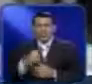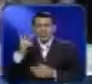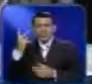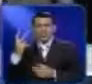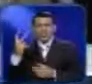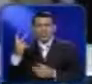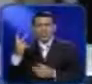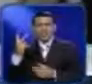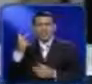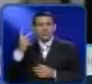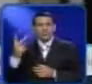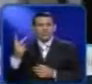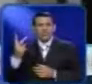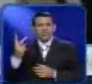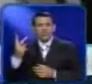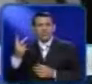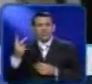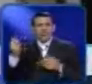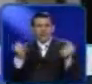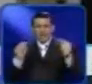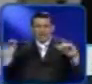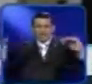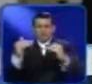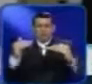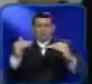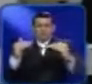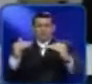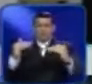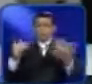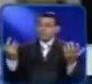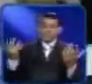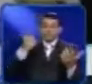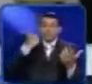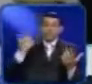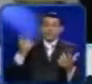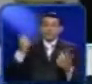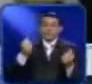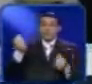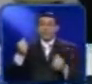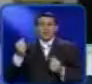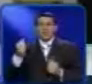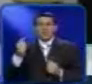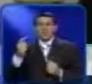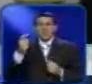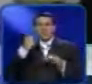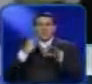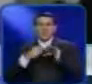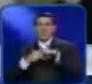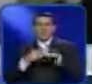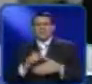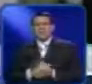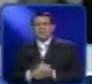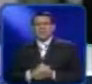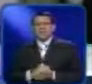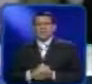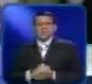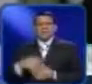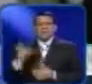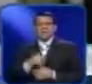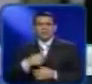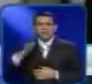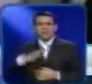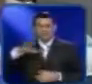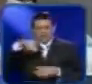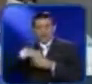armas? No tenemos idea si ellos tenían armas, porque la guagua estaba tinteada, tampoco ellos tenían conocimiento de que nosotros